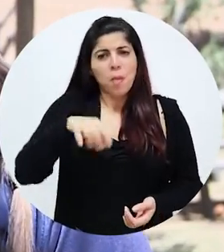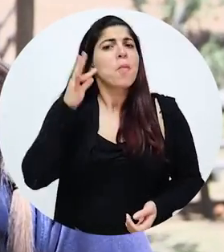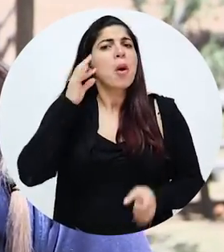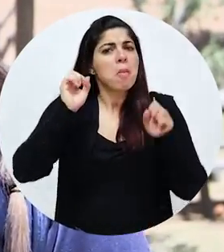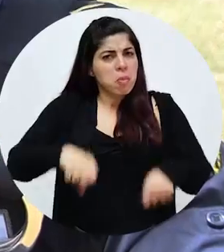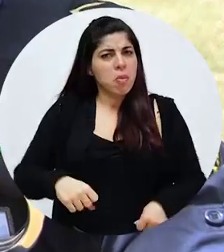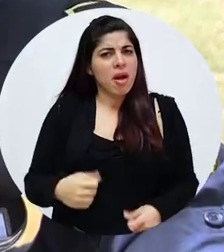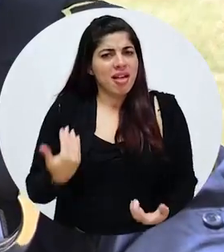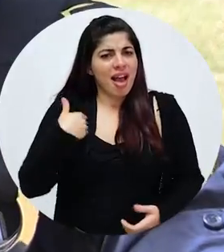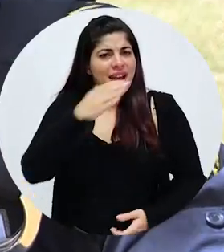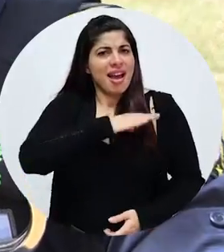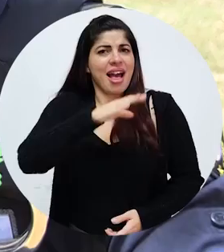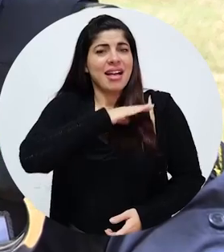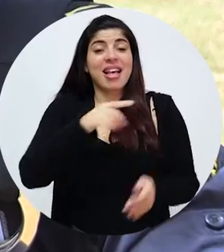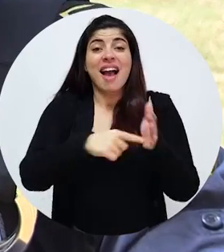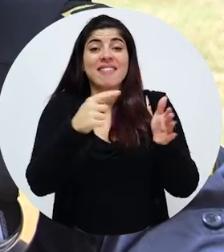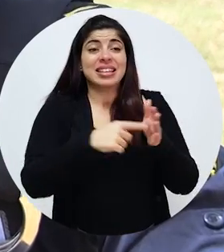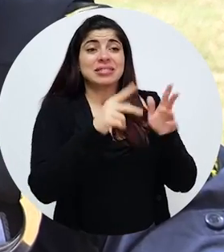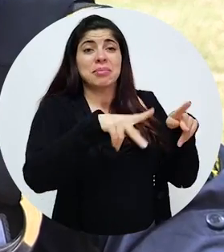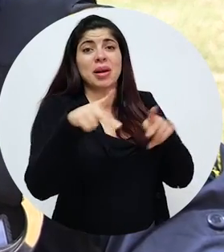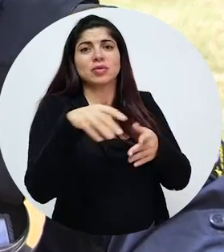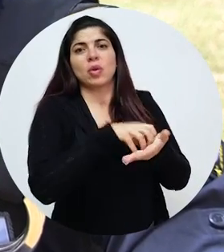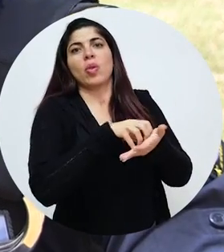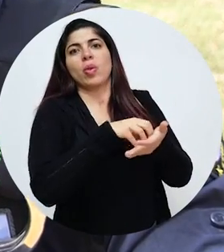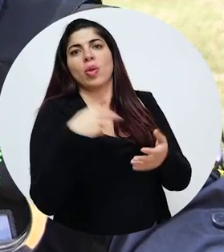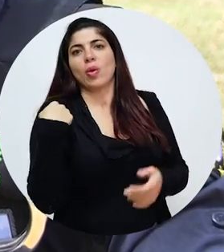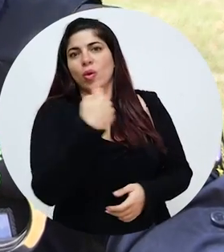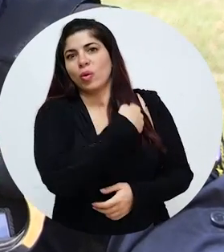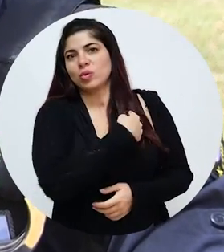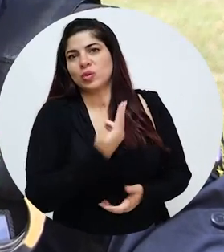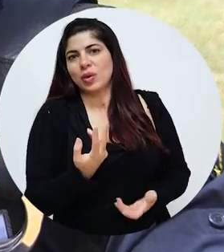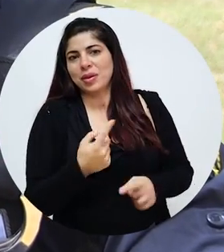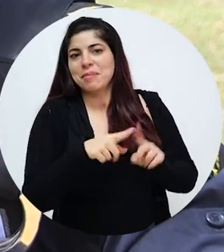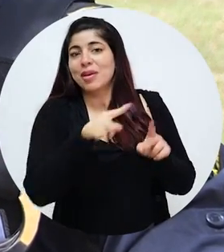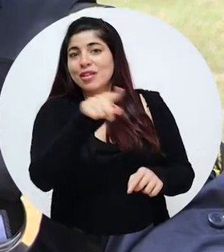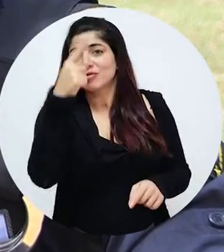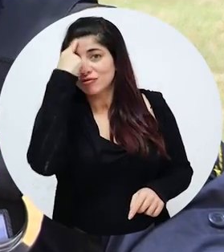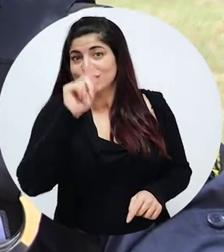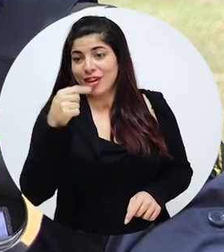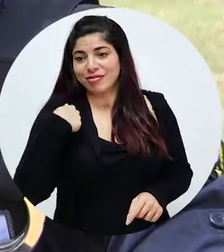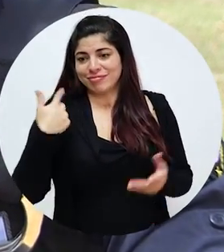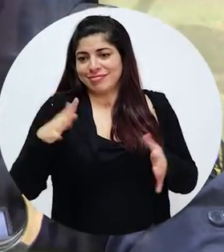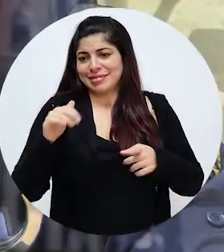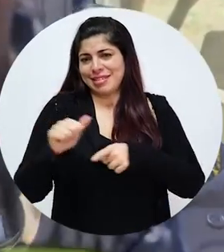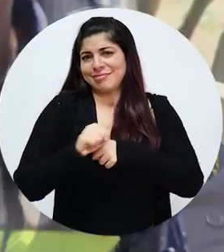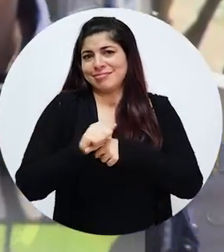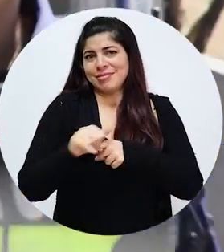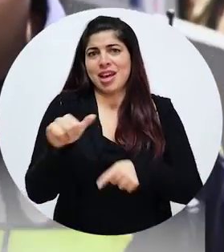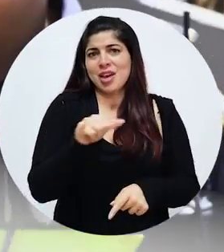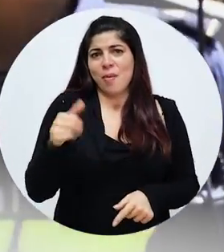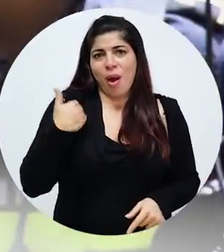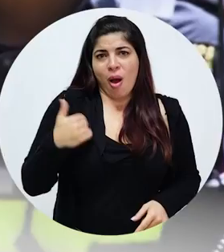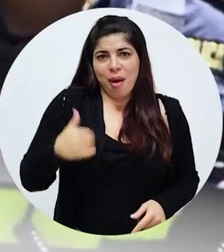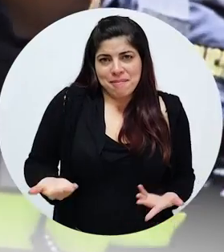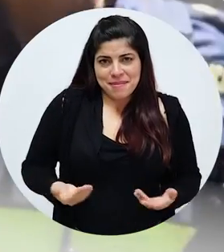tenemos carácter. A veces las personas dudan de nosotras, ¿verdad? Pero lo que no saben es que somos capacitados igual que un hombre.